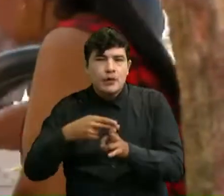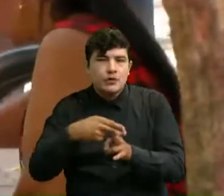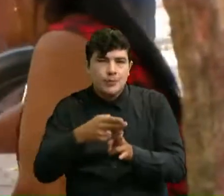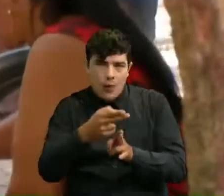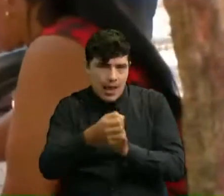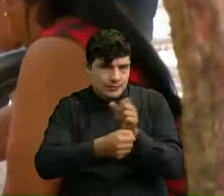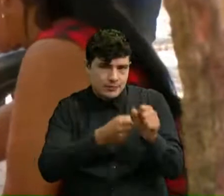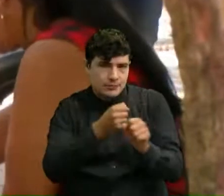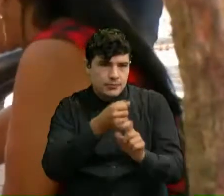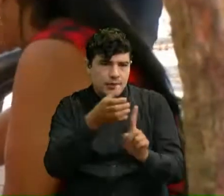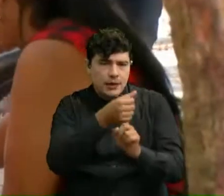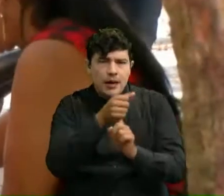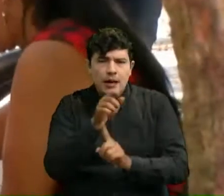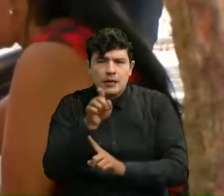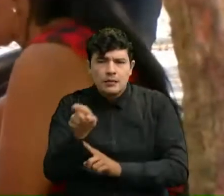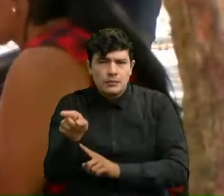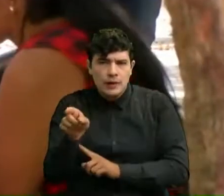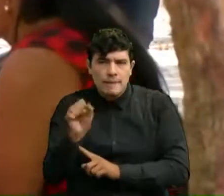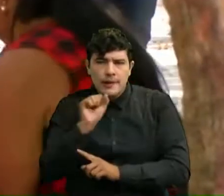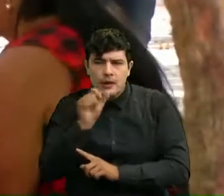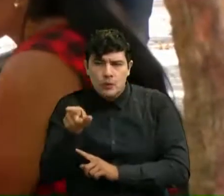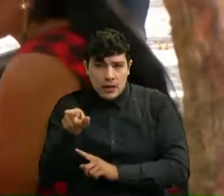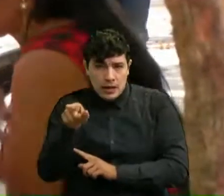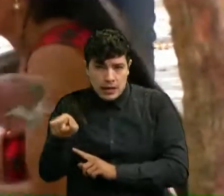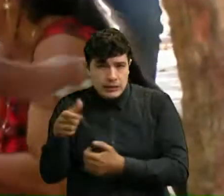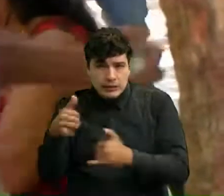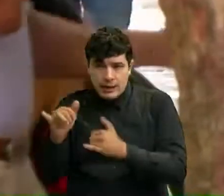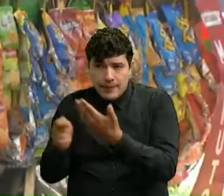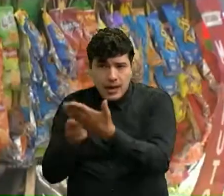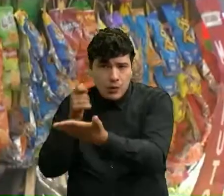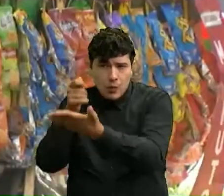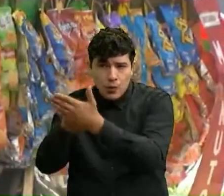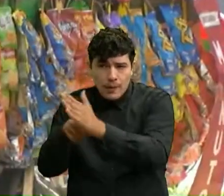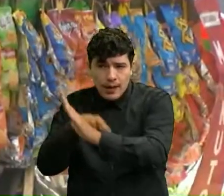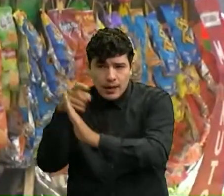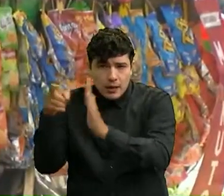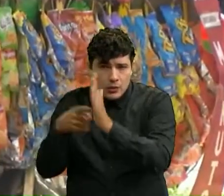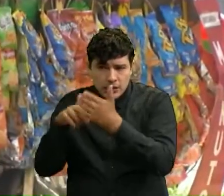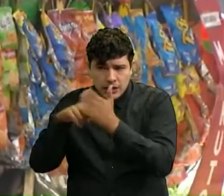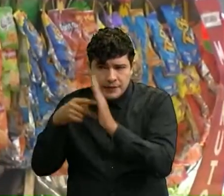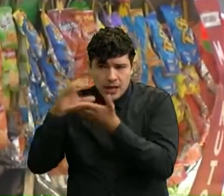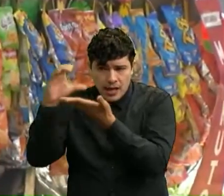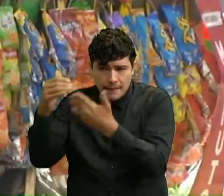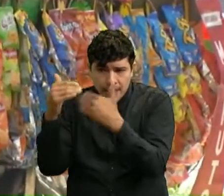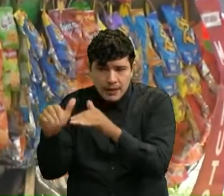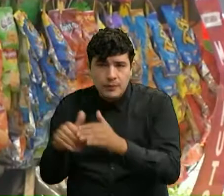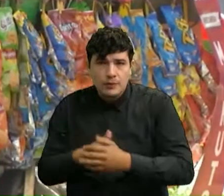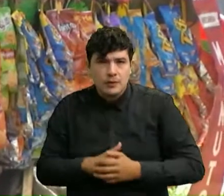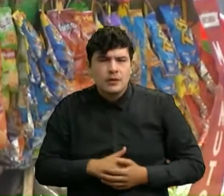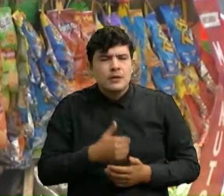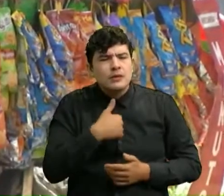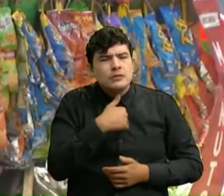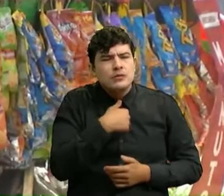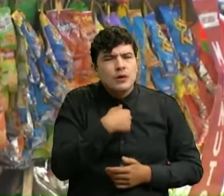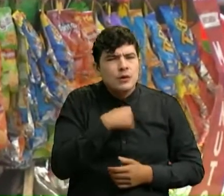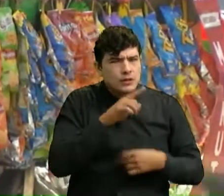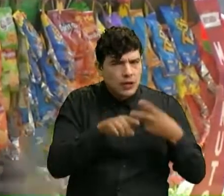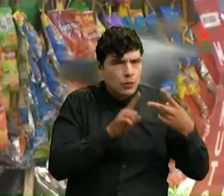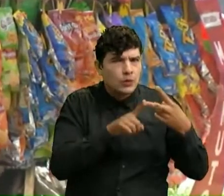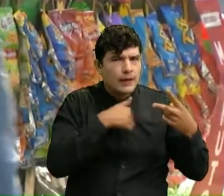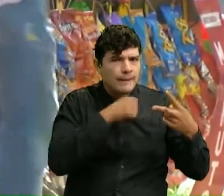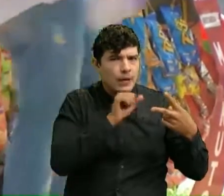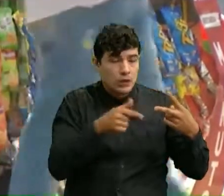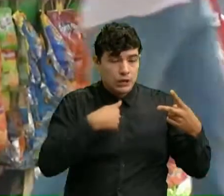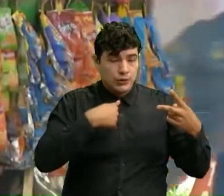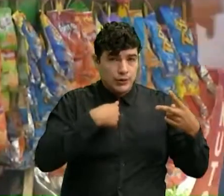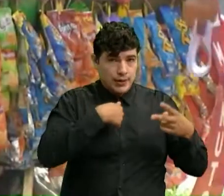lo pensionan con un mínimo. La segunda, yo estoy en un fondo privado, me voy a pasar a Colpensiones, porque tengo un negocio,